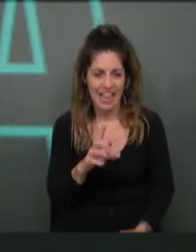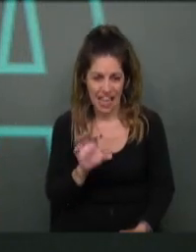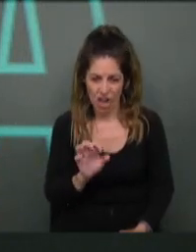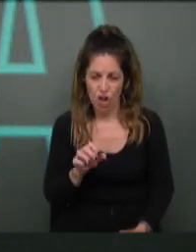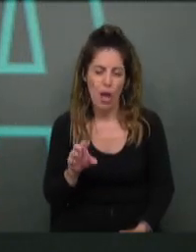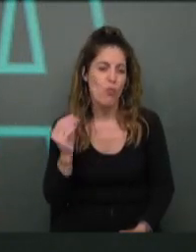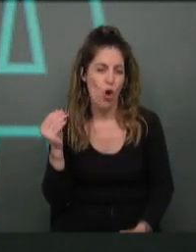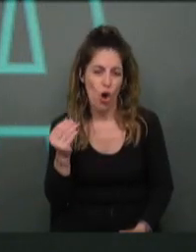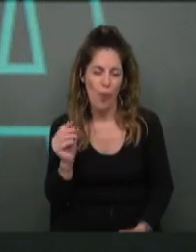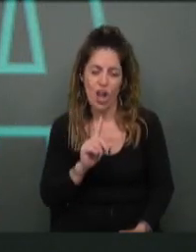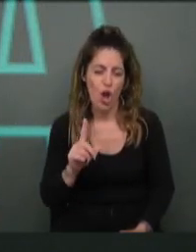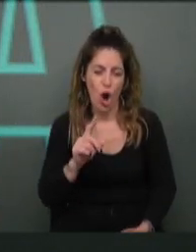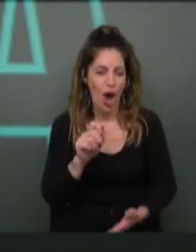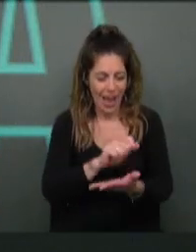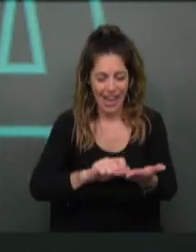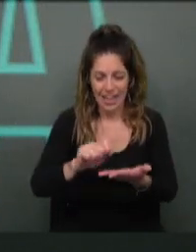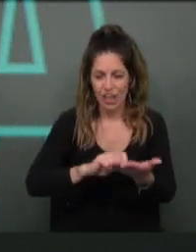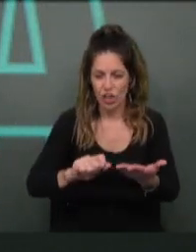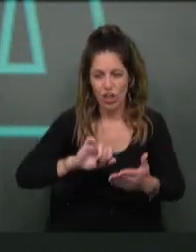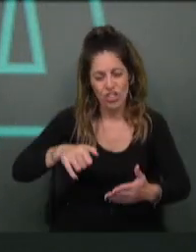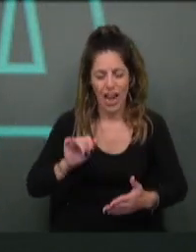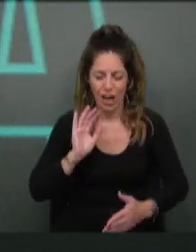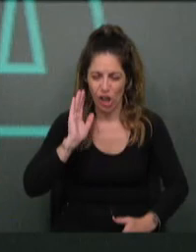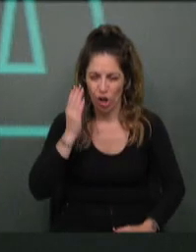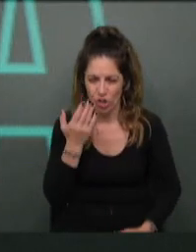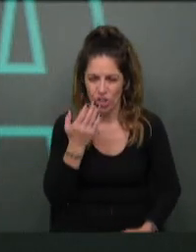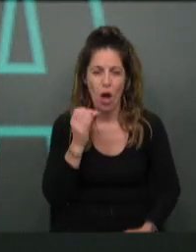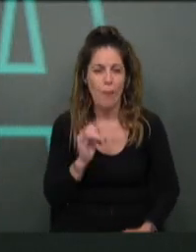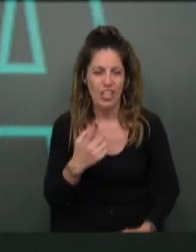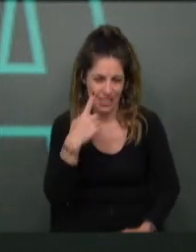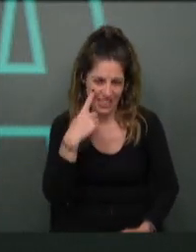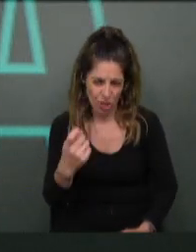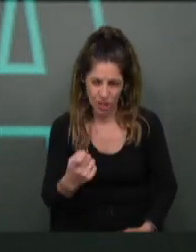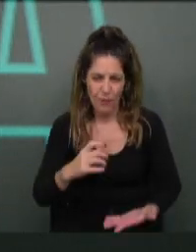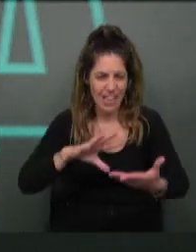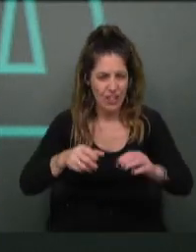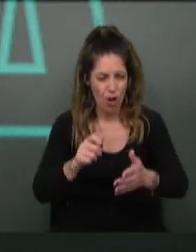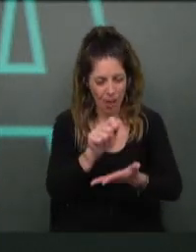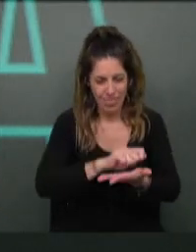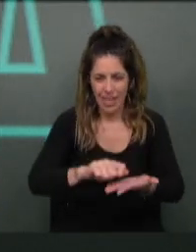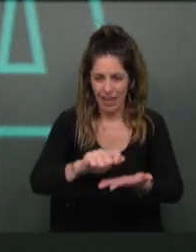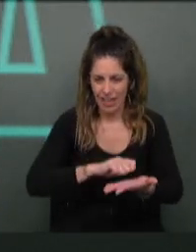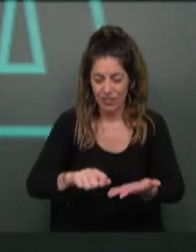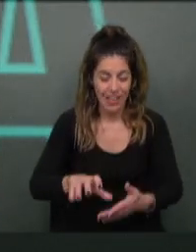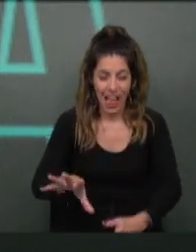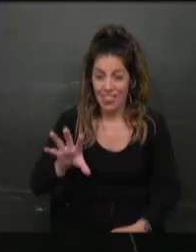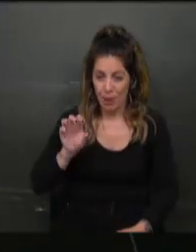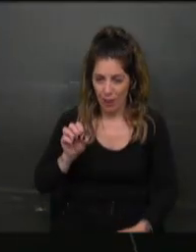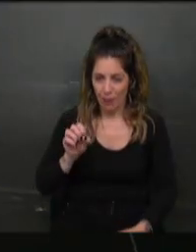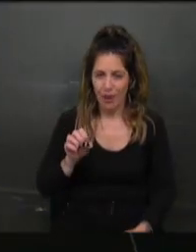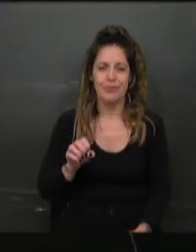el escritor consagrado que con miles de seguidores en todo el mundo pero ya se notaba esa forma de escribir que atrapaba